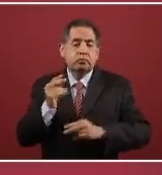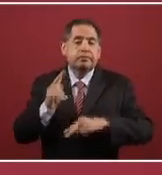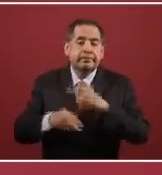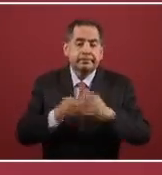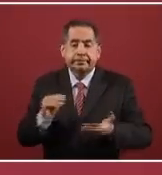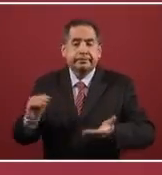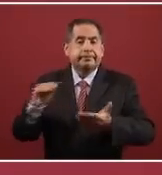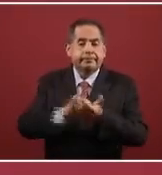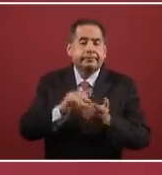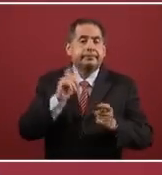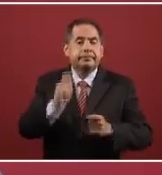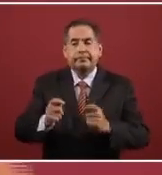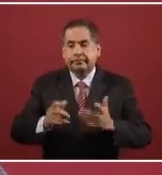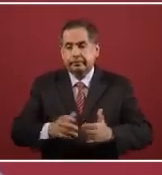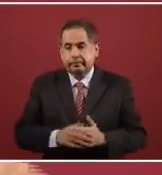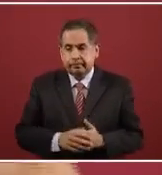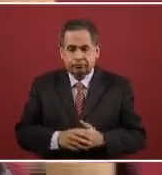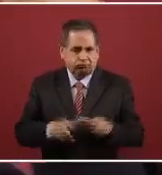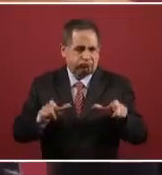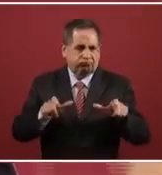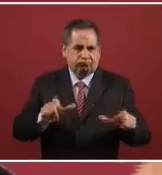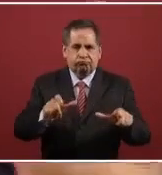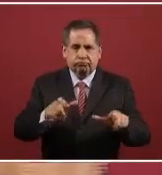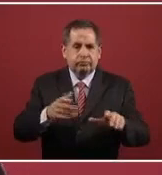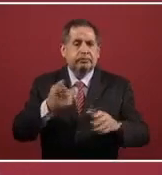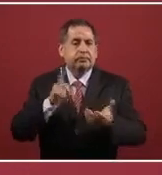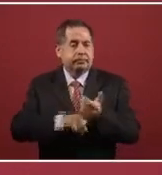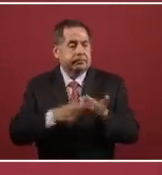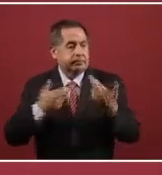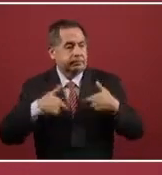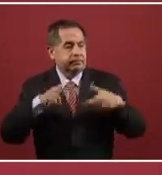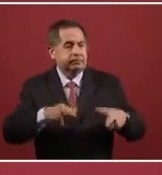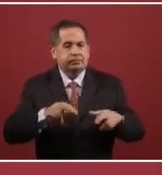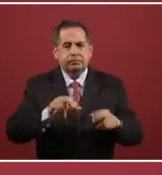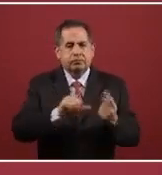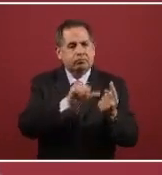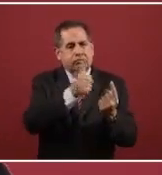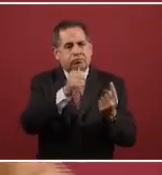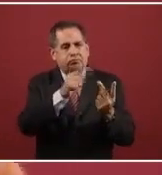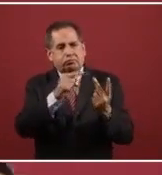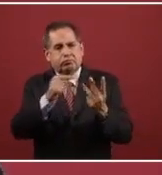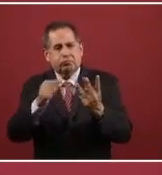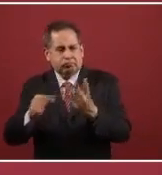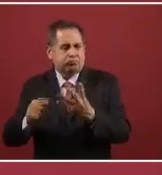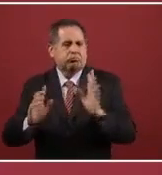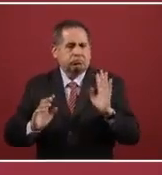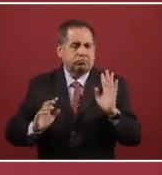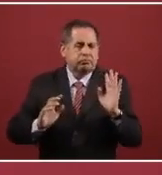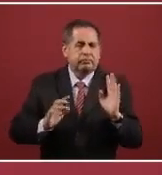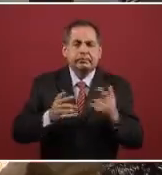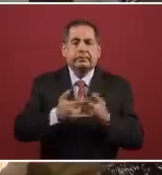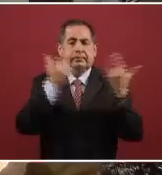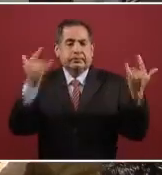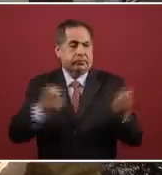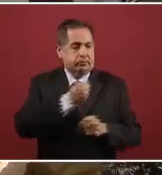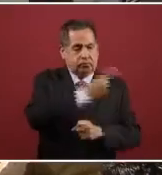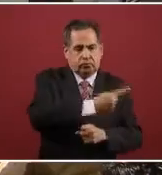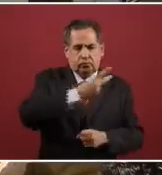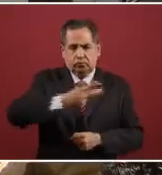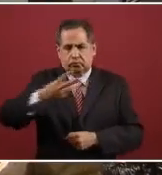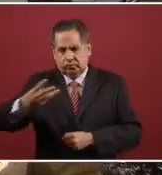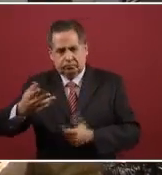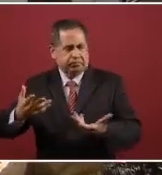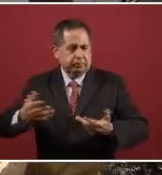participación de contingentes que representan a las otras transformaciones, la participación de